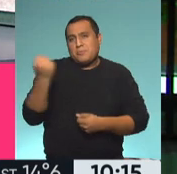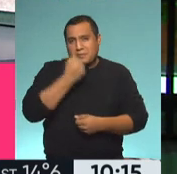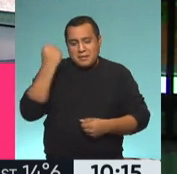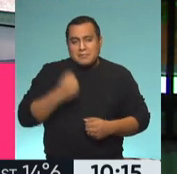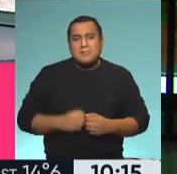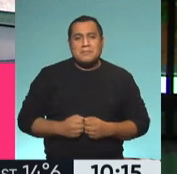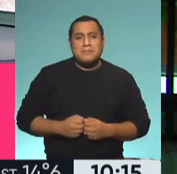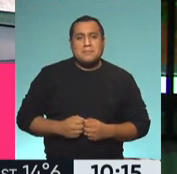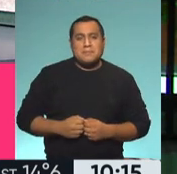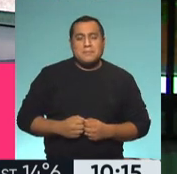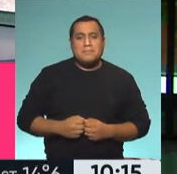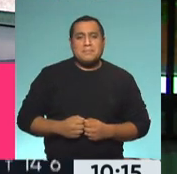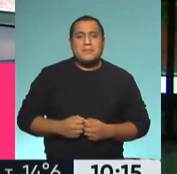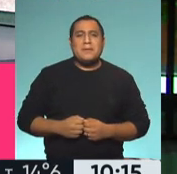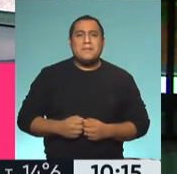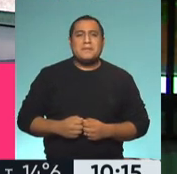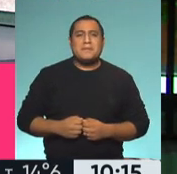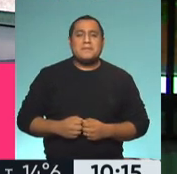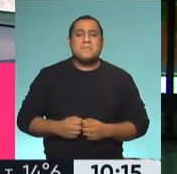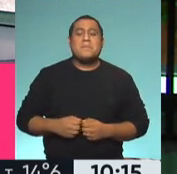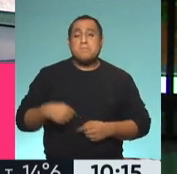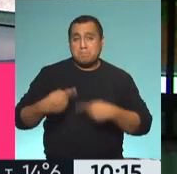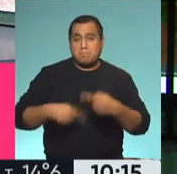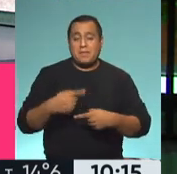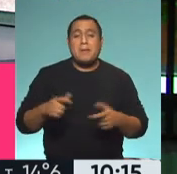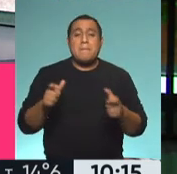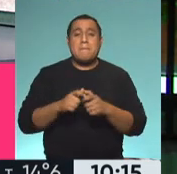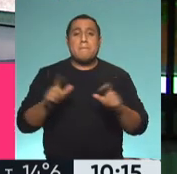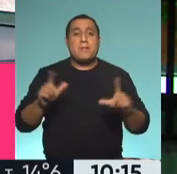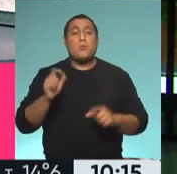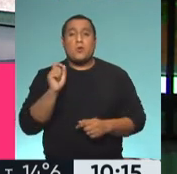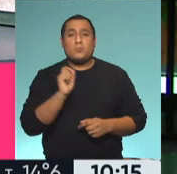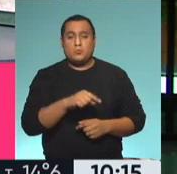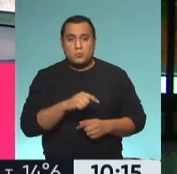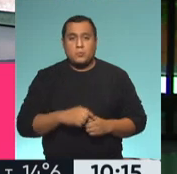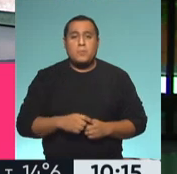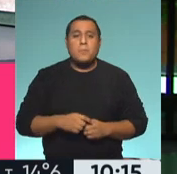Bueno, seguimos. Su película Monsieur Verdú, de